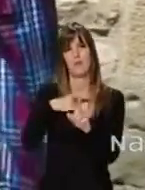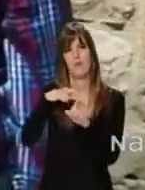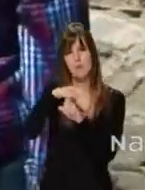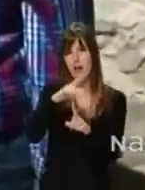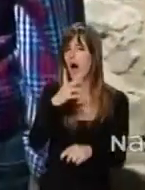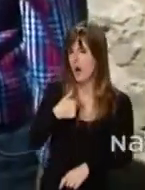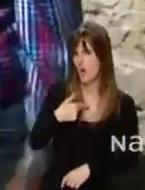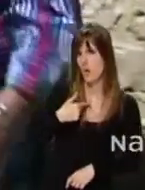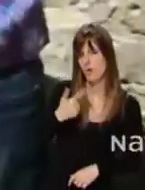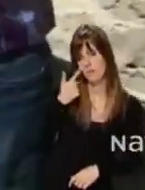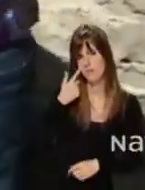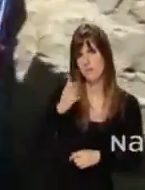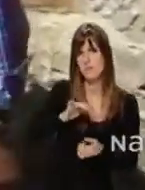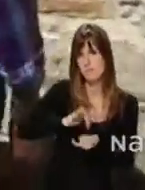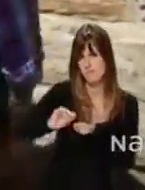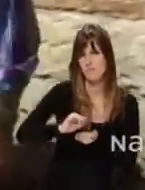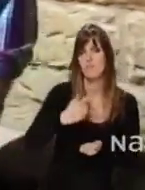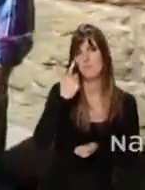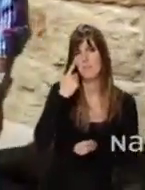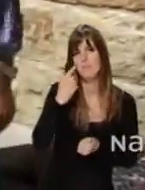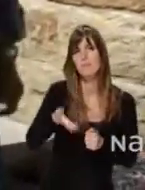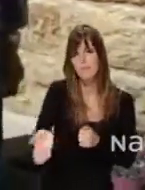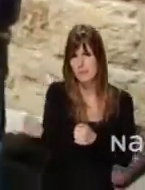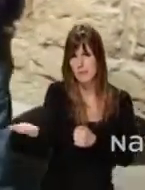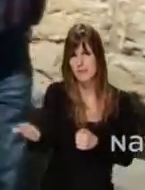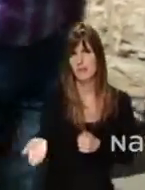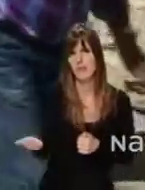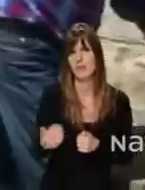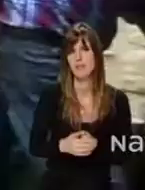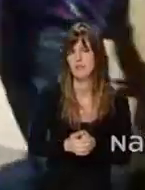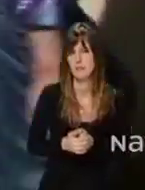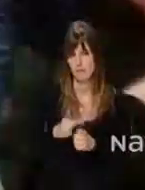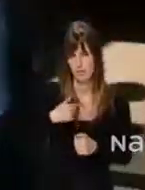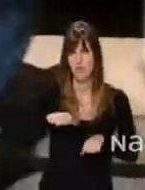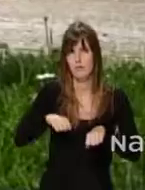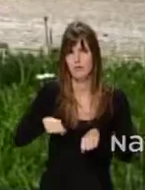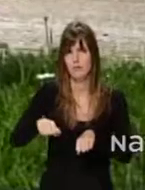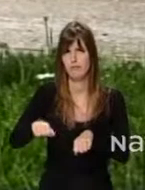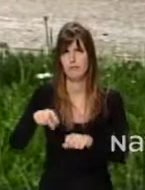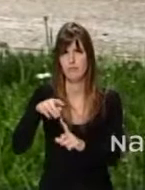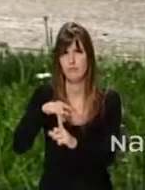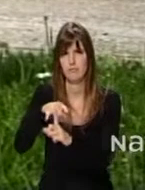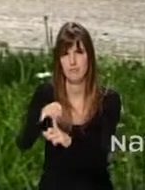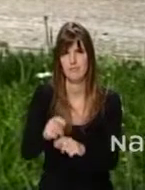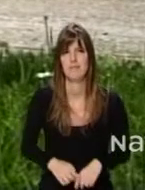ahora? ¡Hala, venga! Vamos para adentro. Ah, y los pillas. Seguimos hablando. Pues igual. No, pasa tú. Igual, que ya te pillo yo a ti,